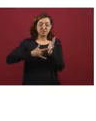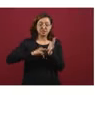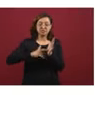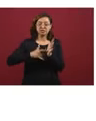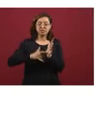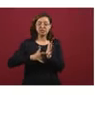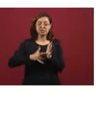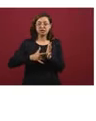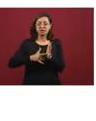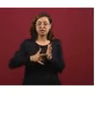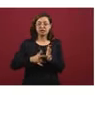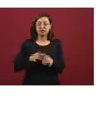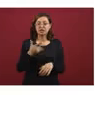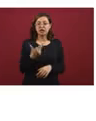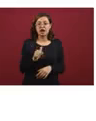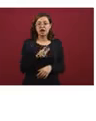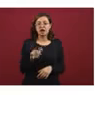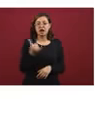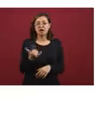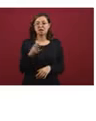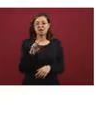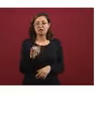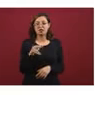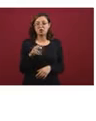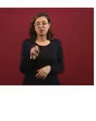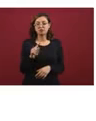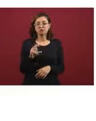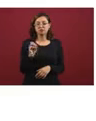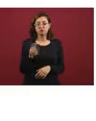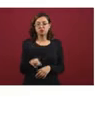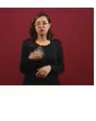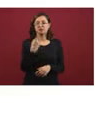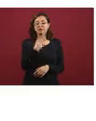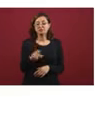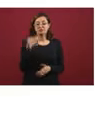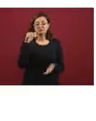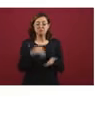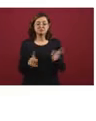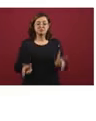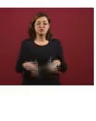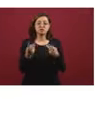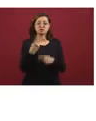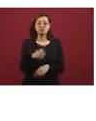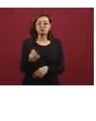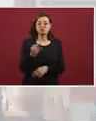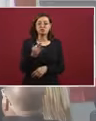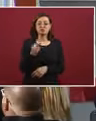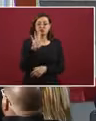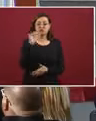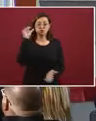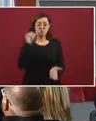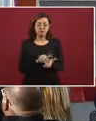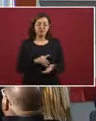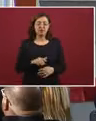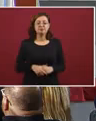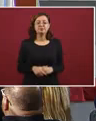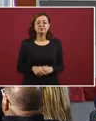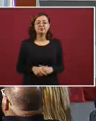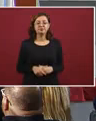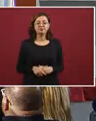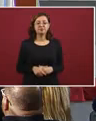Winston, alrededor de 100 mil pesos y se vende en 285 mil pesos. Ahí